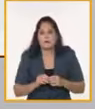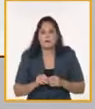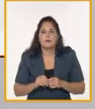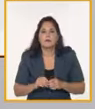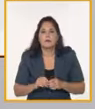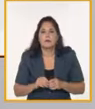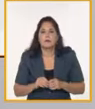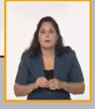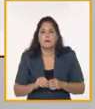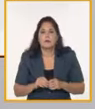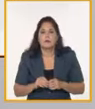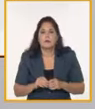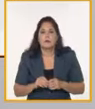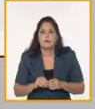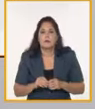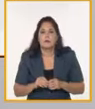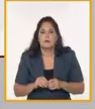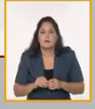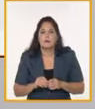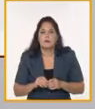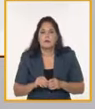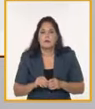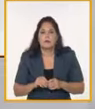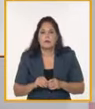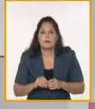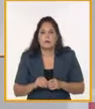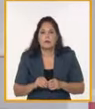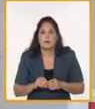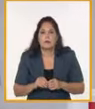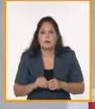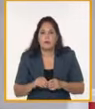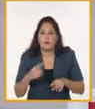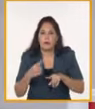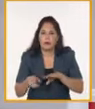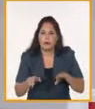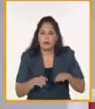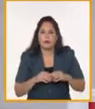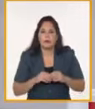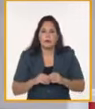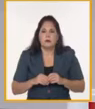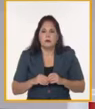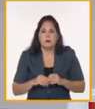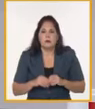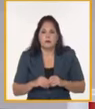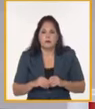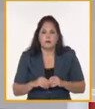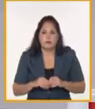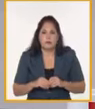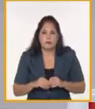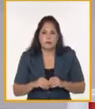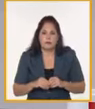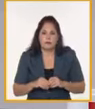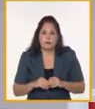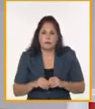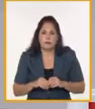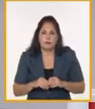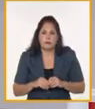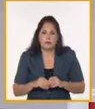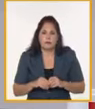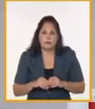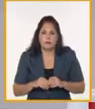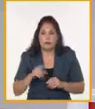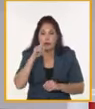cuatro cuatro eh permisos hay una ampliación de los términos para el otorgamiento de las autorizaciones en